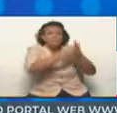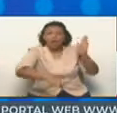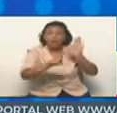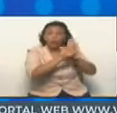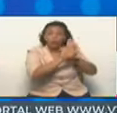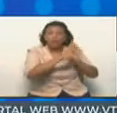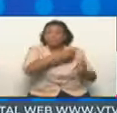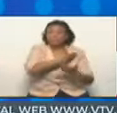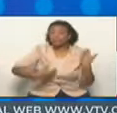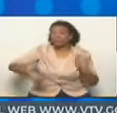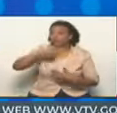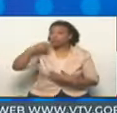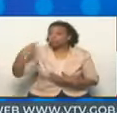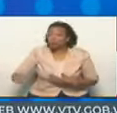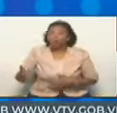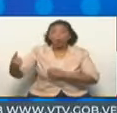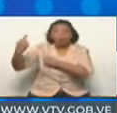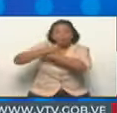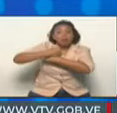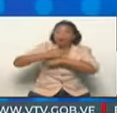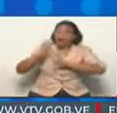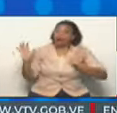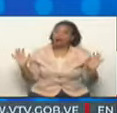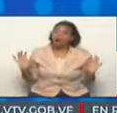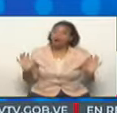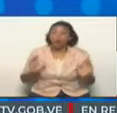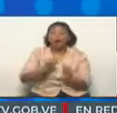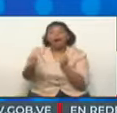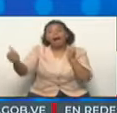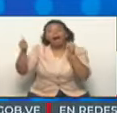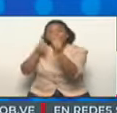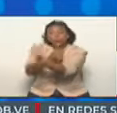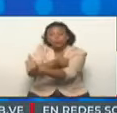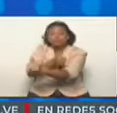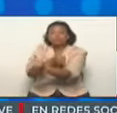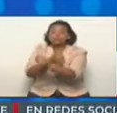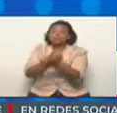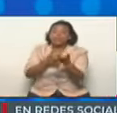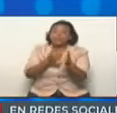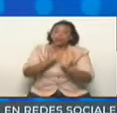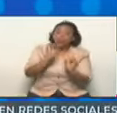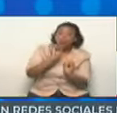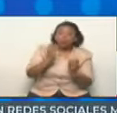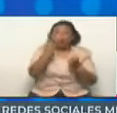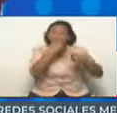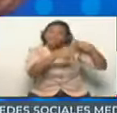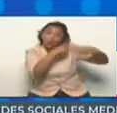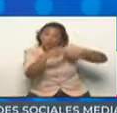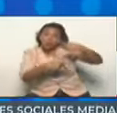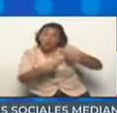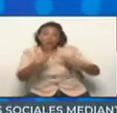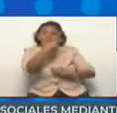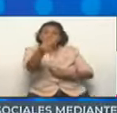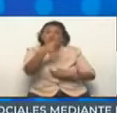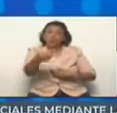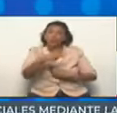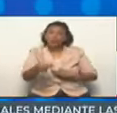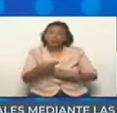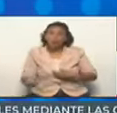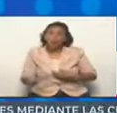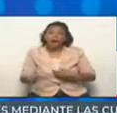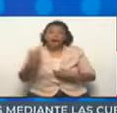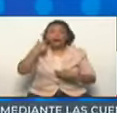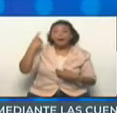presidente Putin me dijo, bueno, nos obligaron a sustituir importaciones y los productos que nos negaron en el mundo